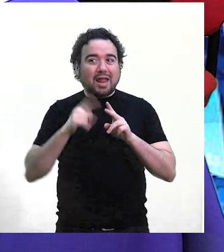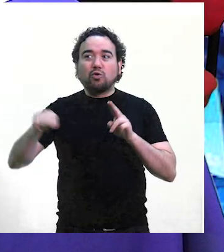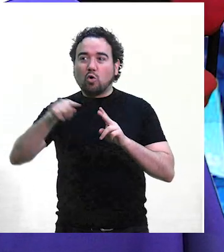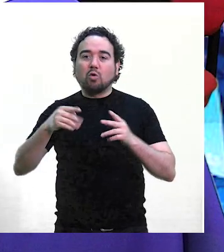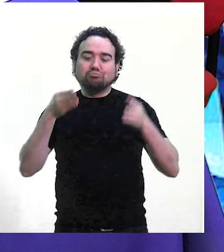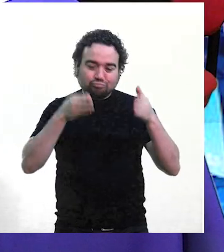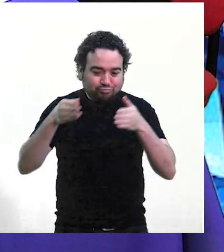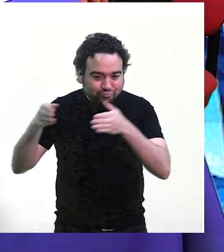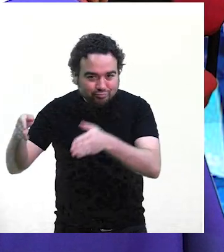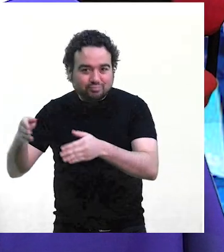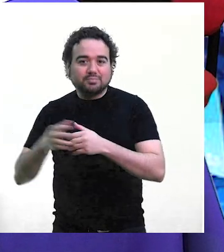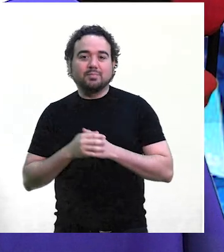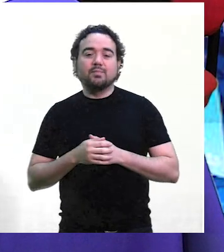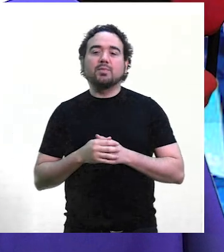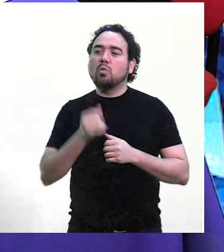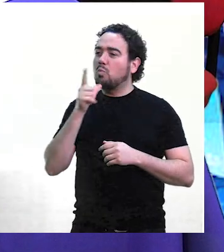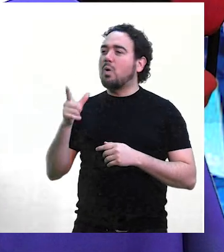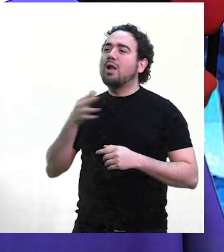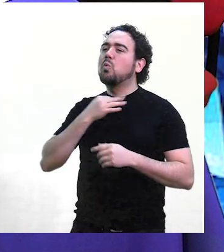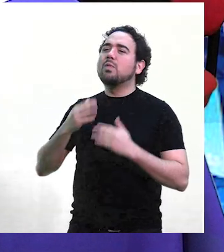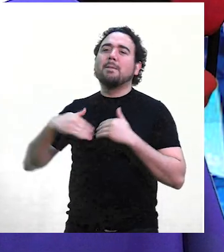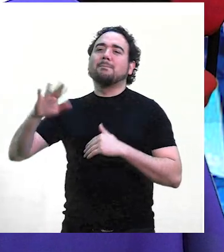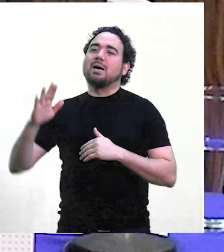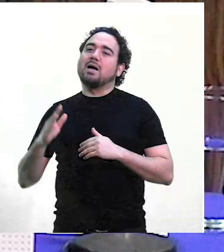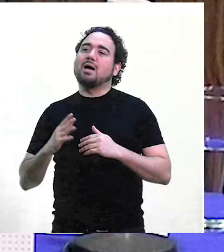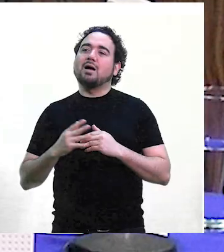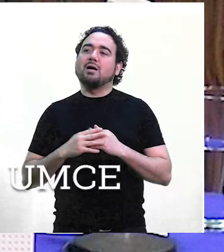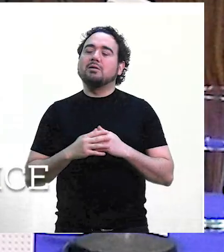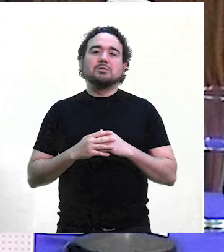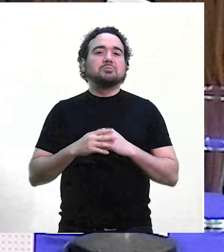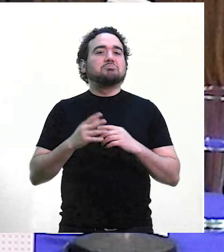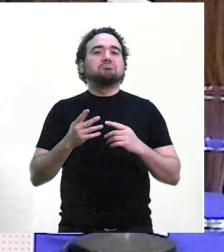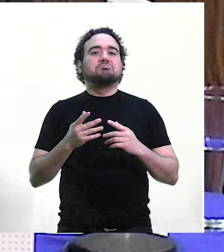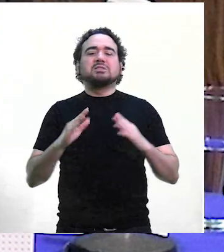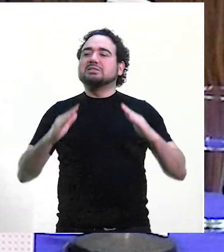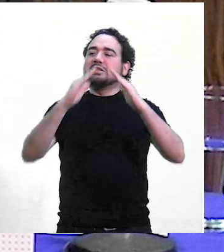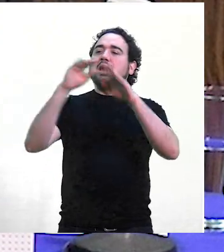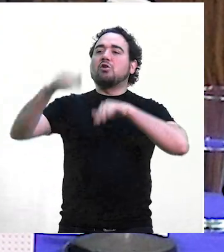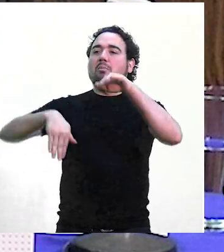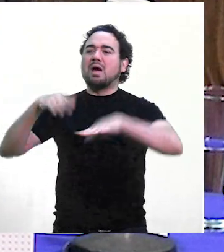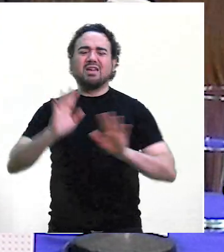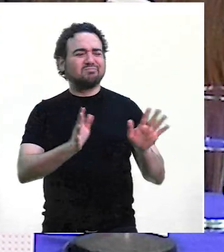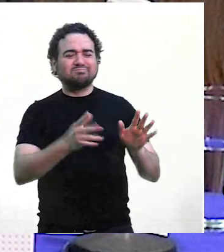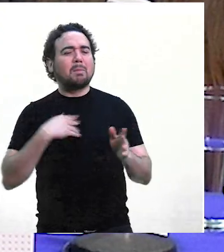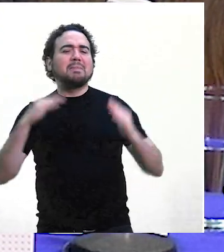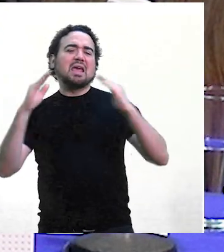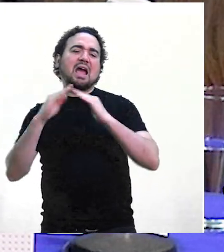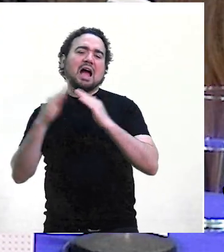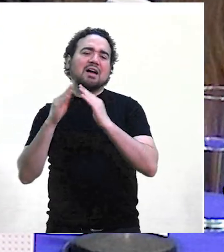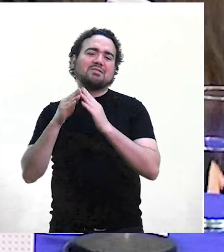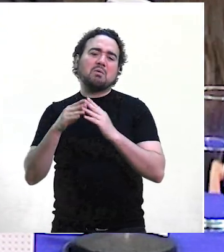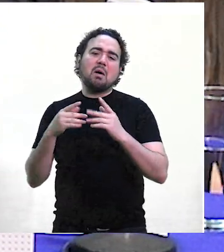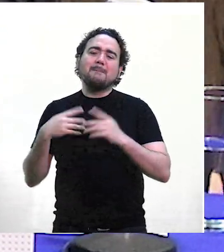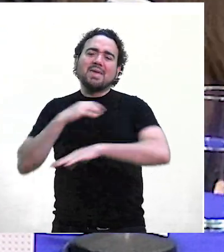pensamiento matemático, histórico, científico. Así es. Vacaciones favoritas, cerro, playa. En mi casa con mis gatas, tejiendo, cocinando,